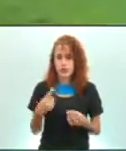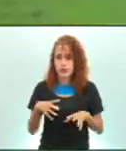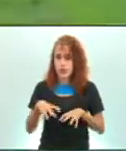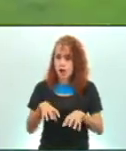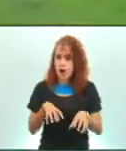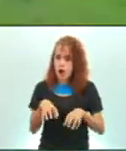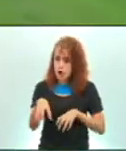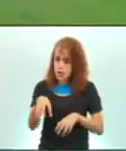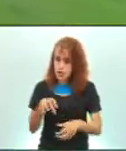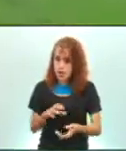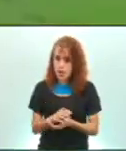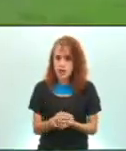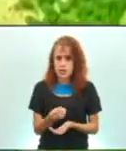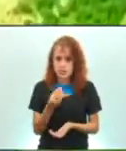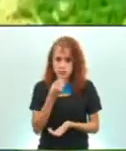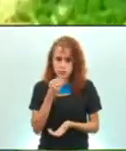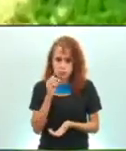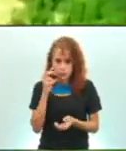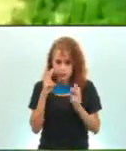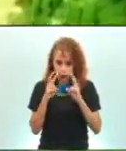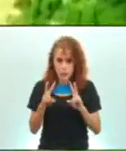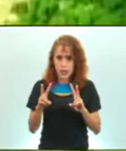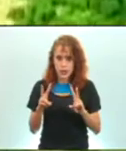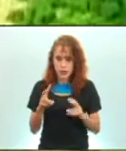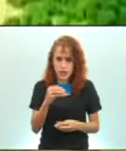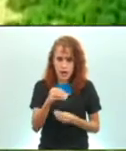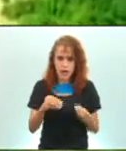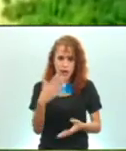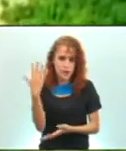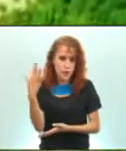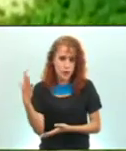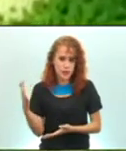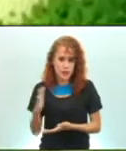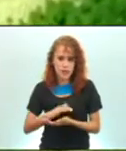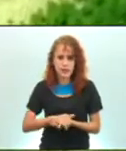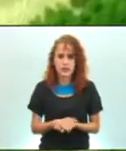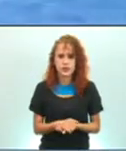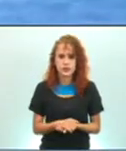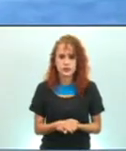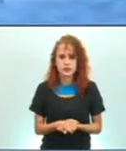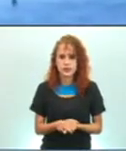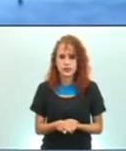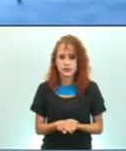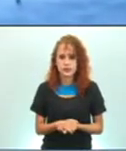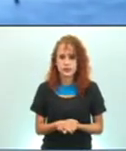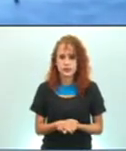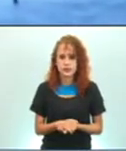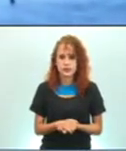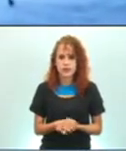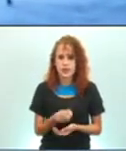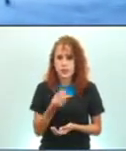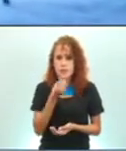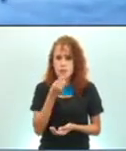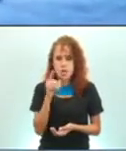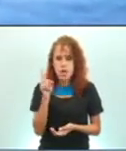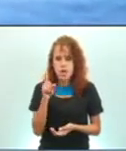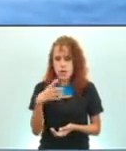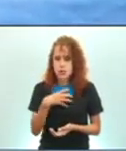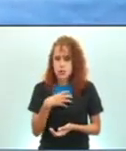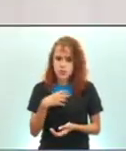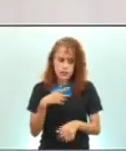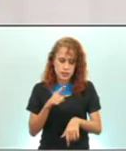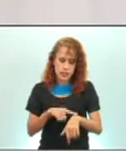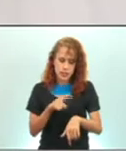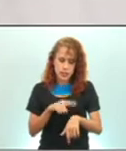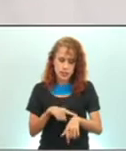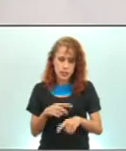Algunas especies que han sido capaces de sobrevivir a cambios climáticos producidos a más largo plazo, puede que no